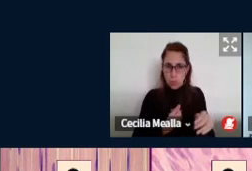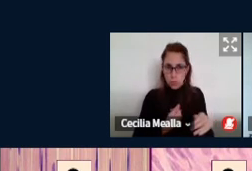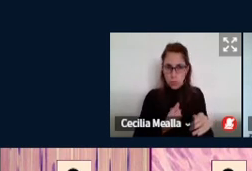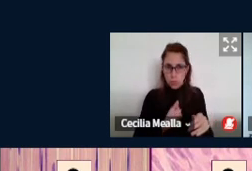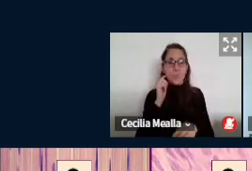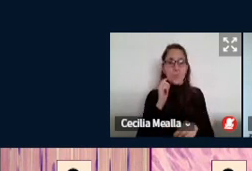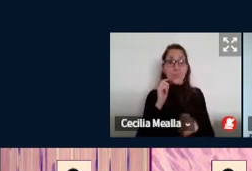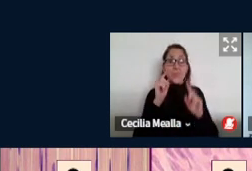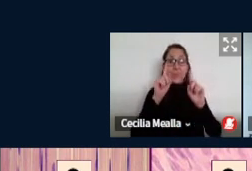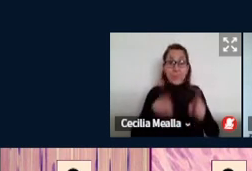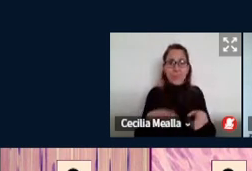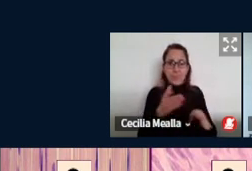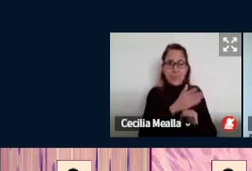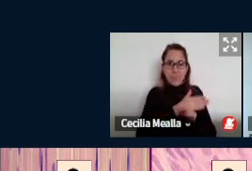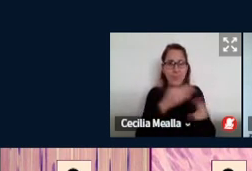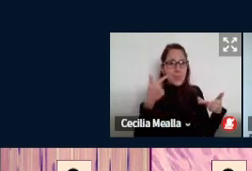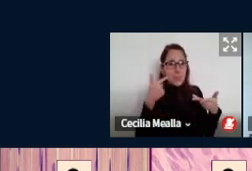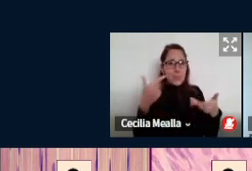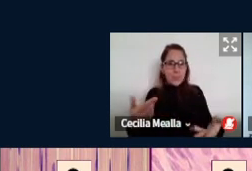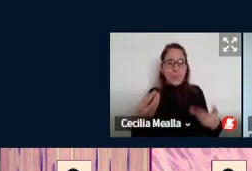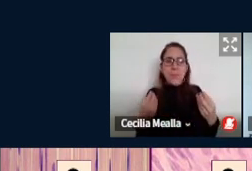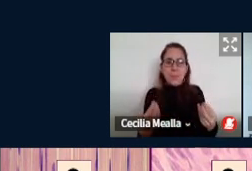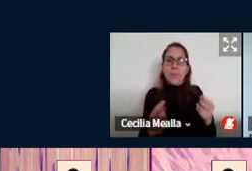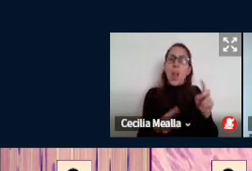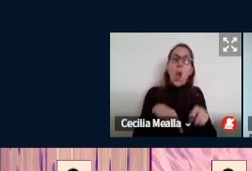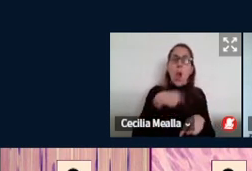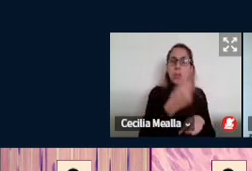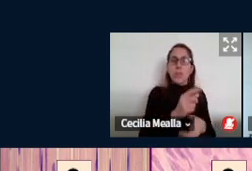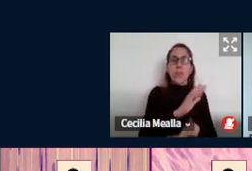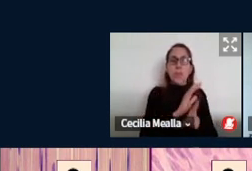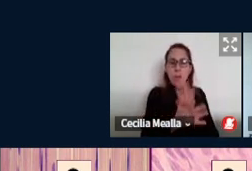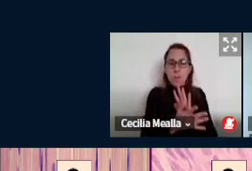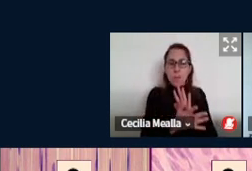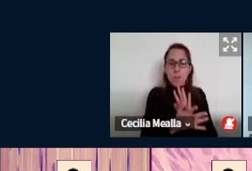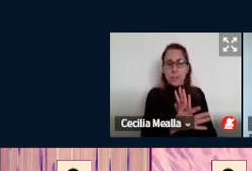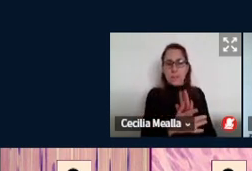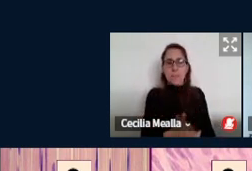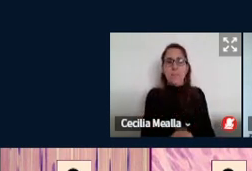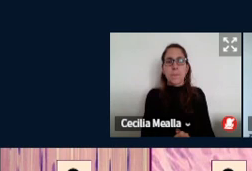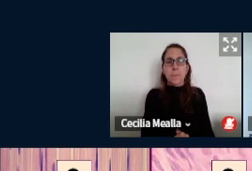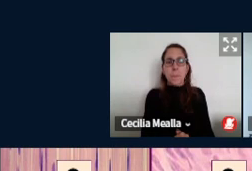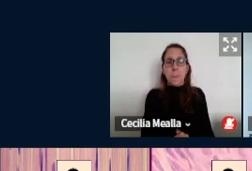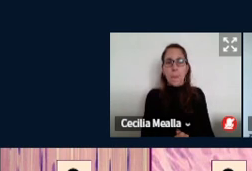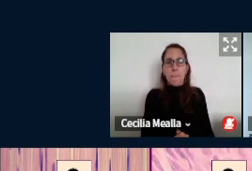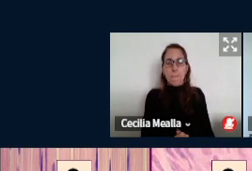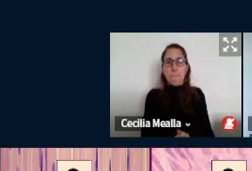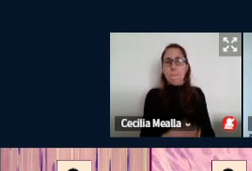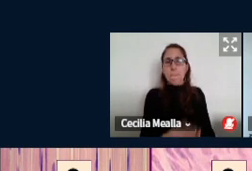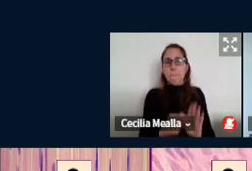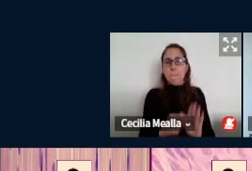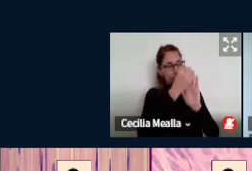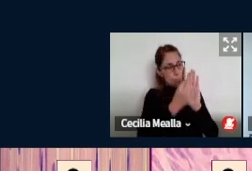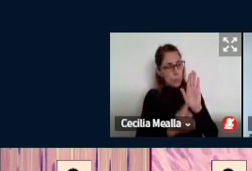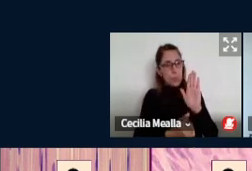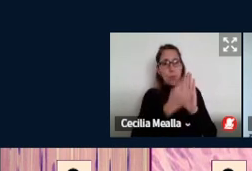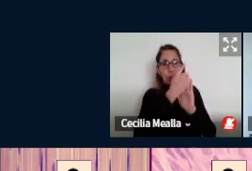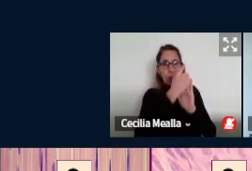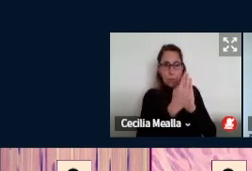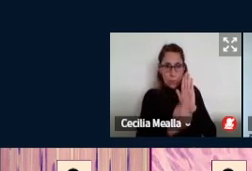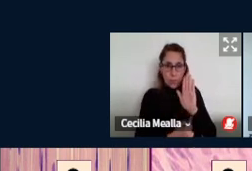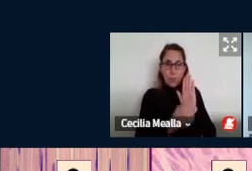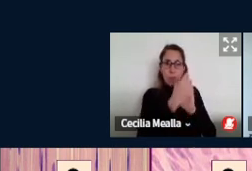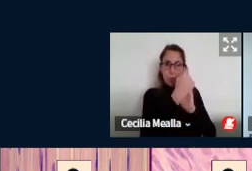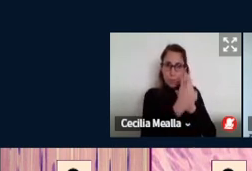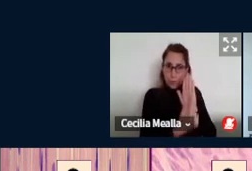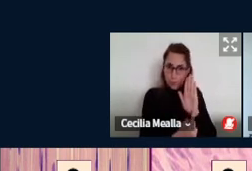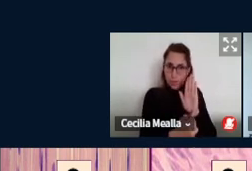Entonces, lo otro que estaba marcando Vicky es que hay estructuras transversales, ¿sí? En cada una de estas bandas, ¿sí?